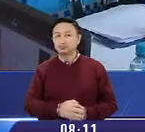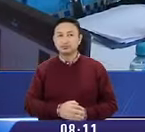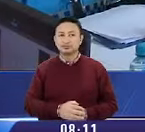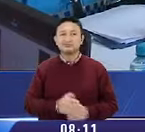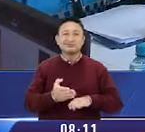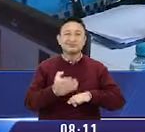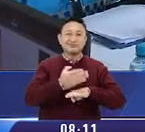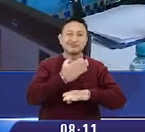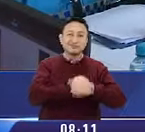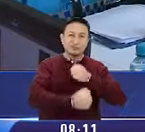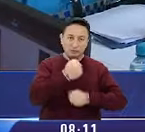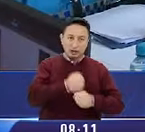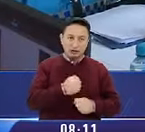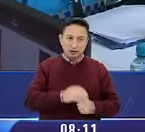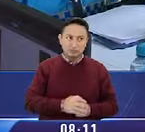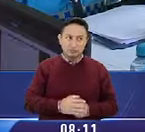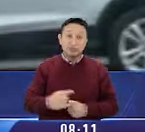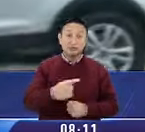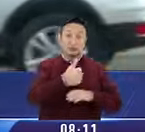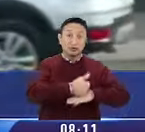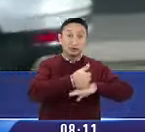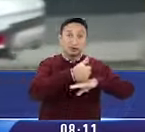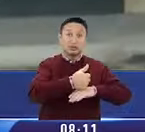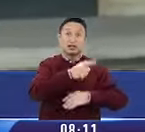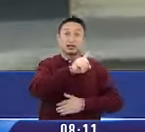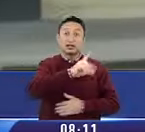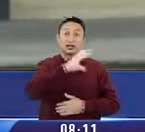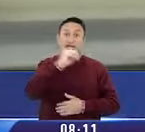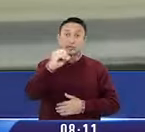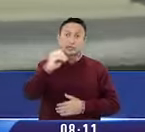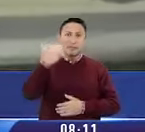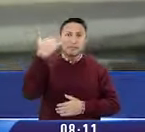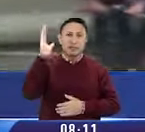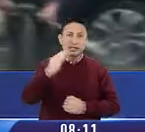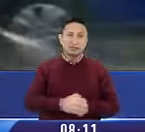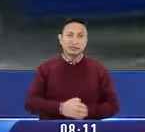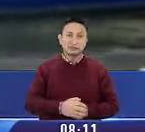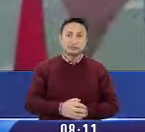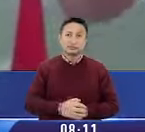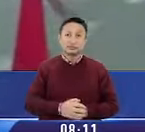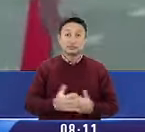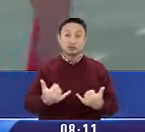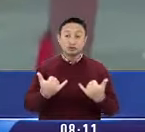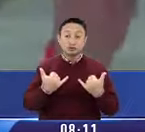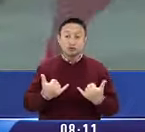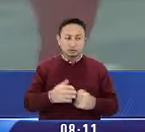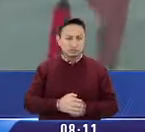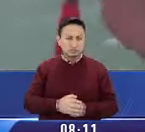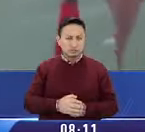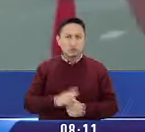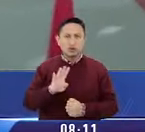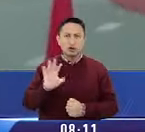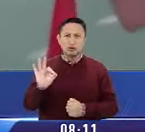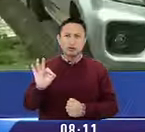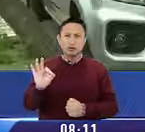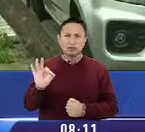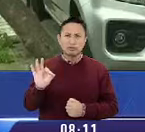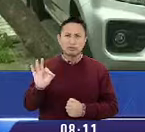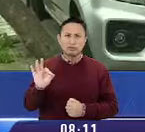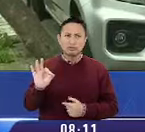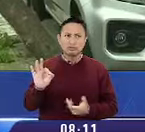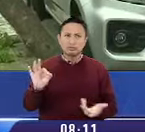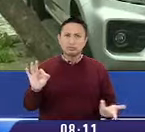algunos años se contabilizaron con la autoridad más de 100 de estos lugares y el catastro actual solo arroja 49 registros. A